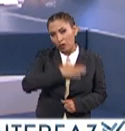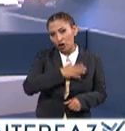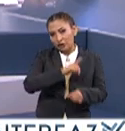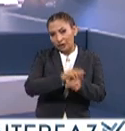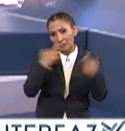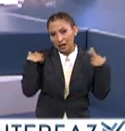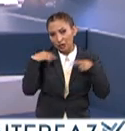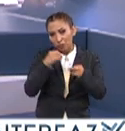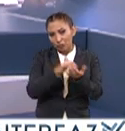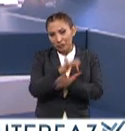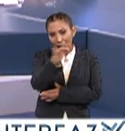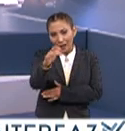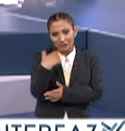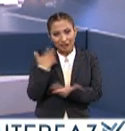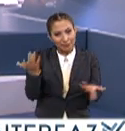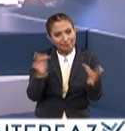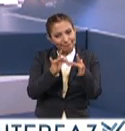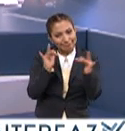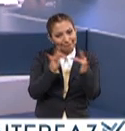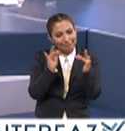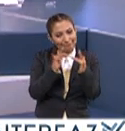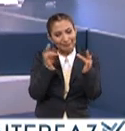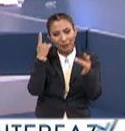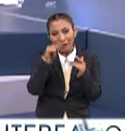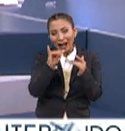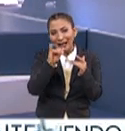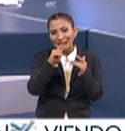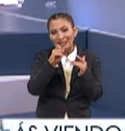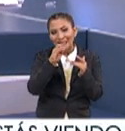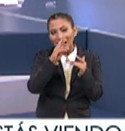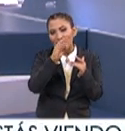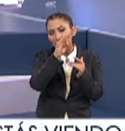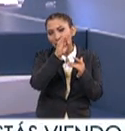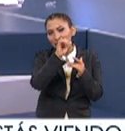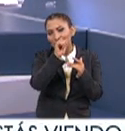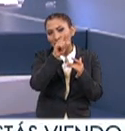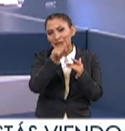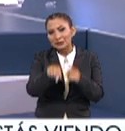días, maestro. Muchas gracias por este enlace para Interfaz.